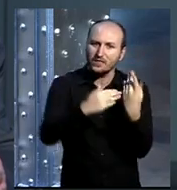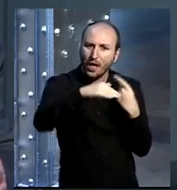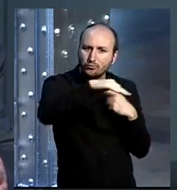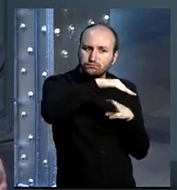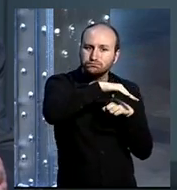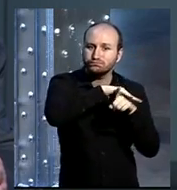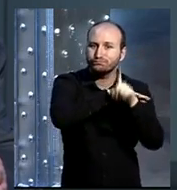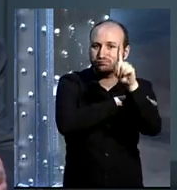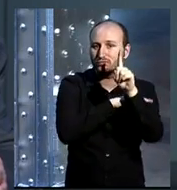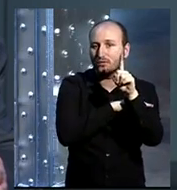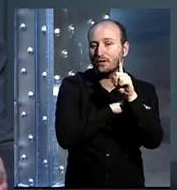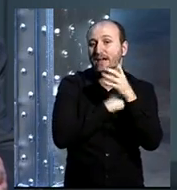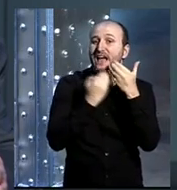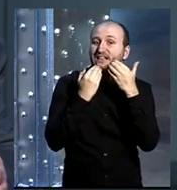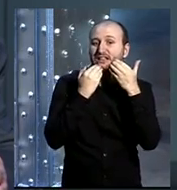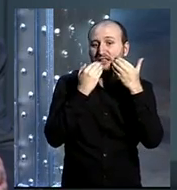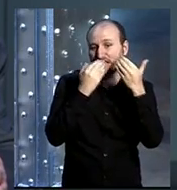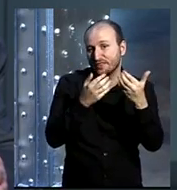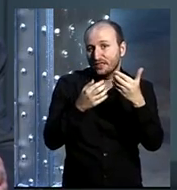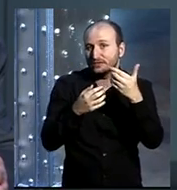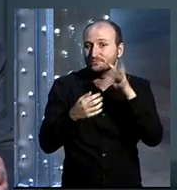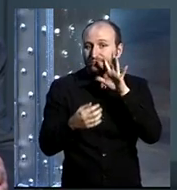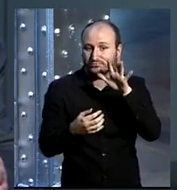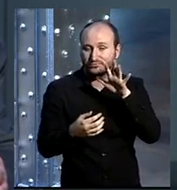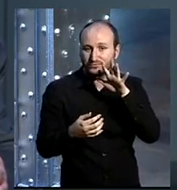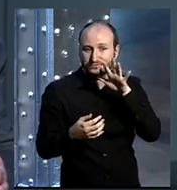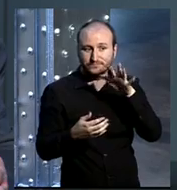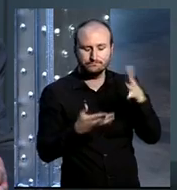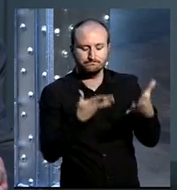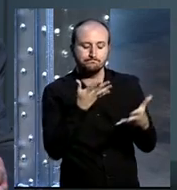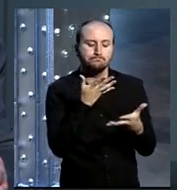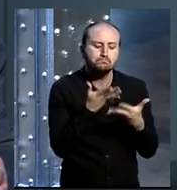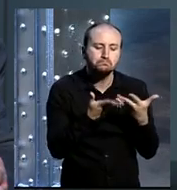los agentes los recuperan de